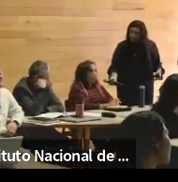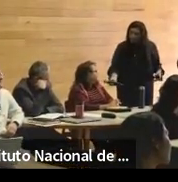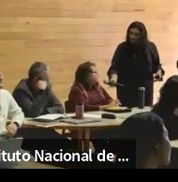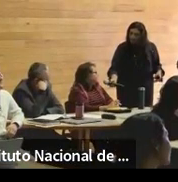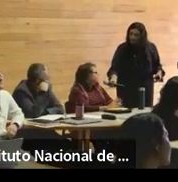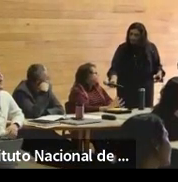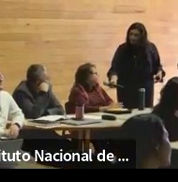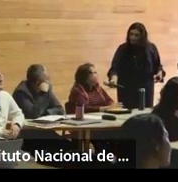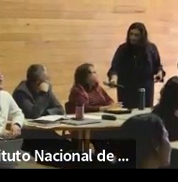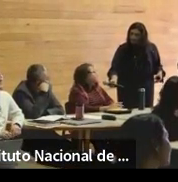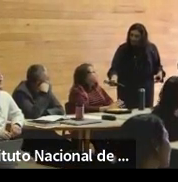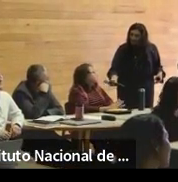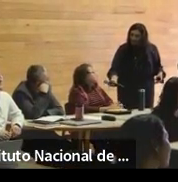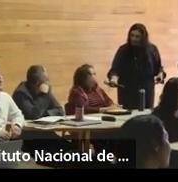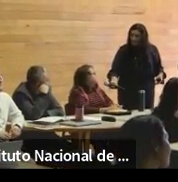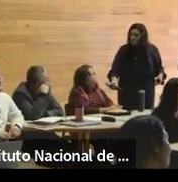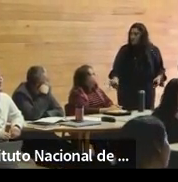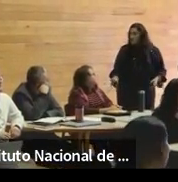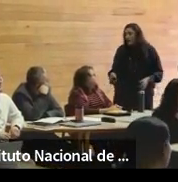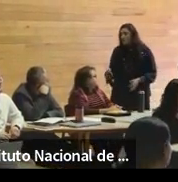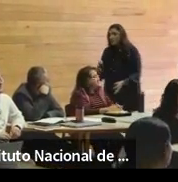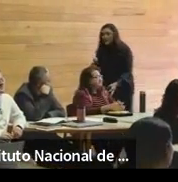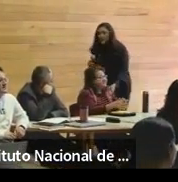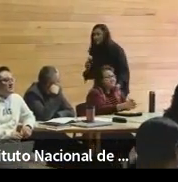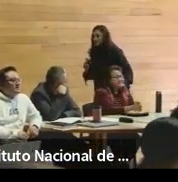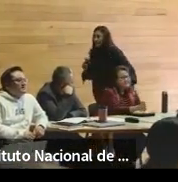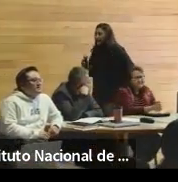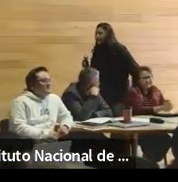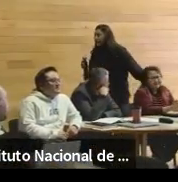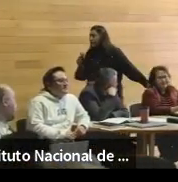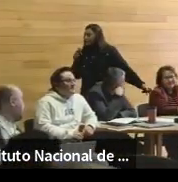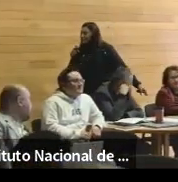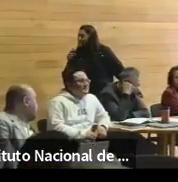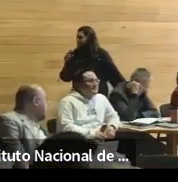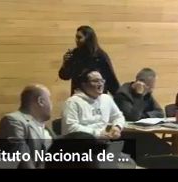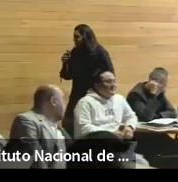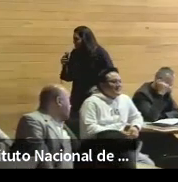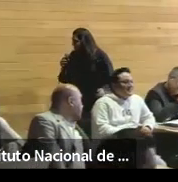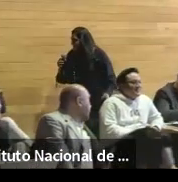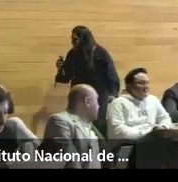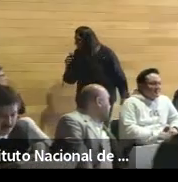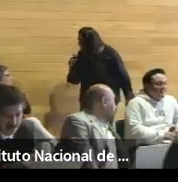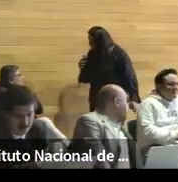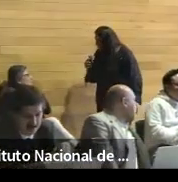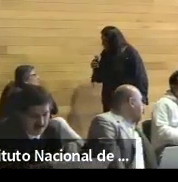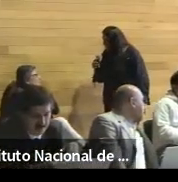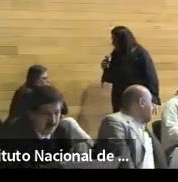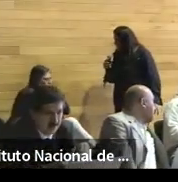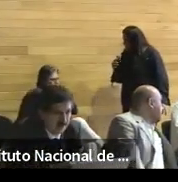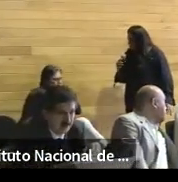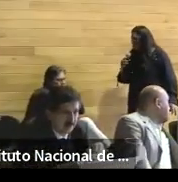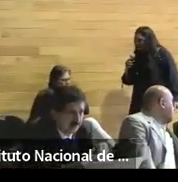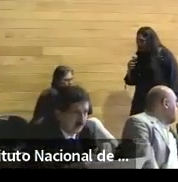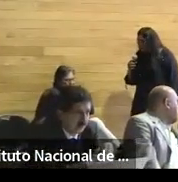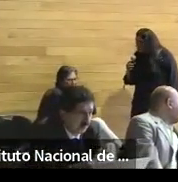qué se requiere Okay muy bien Eso es algo muy resiliente usted está aquí su jefe